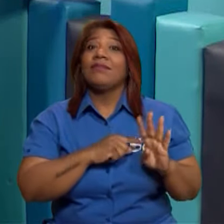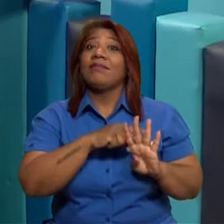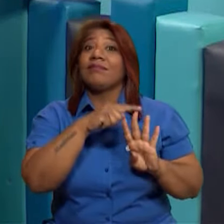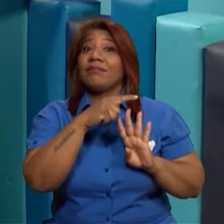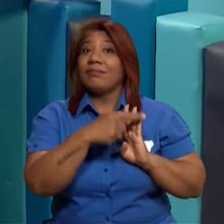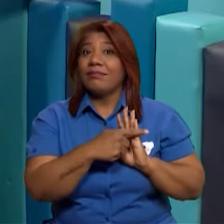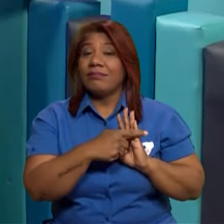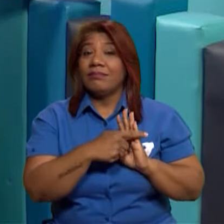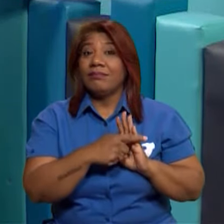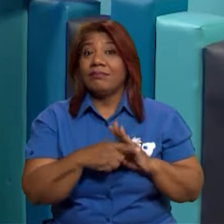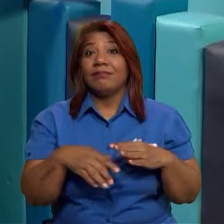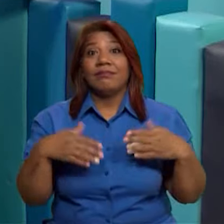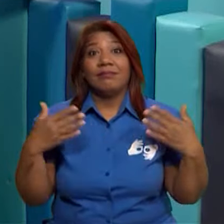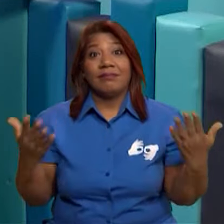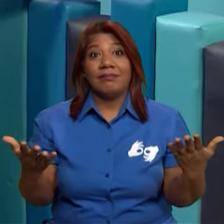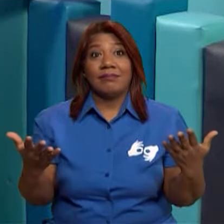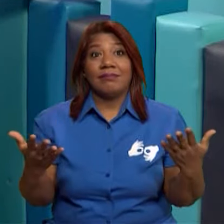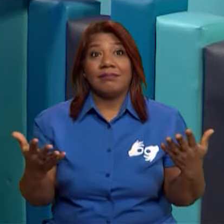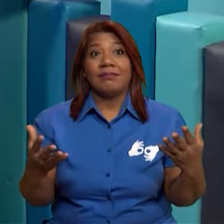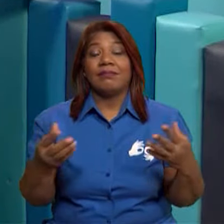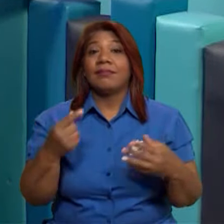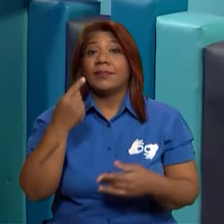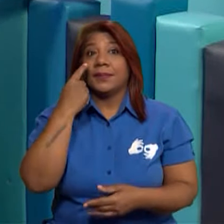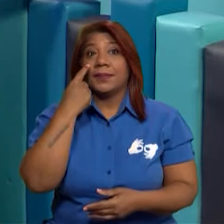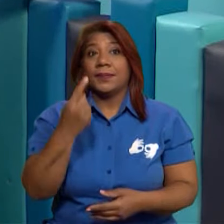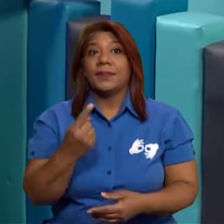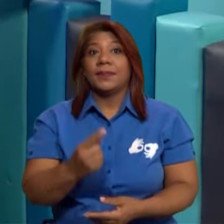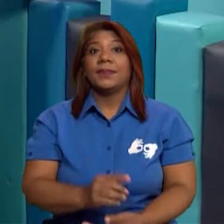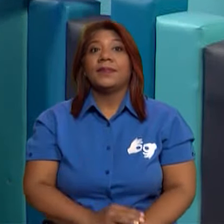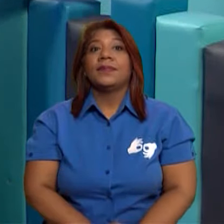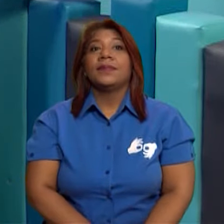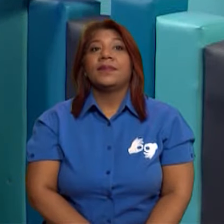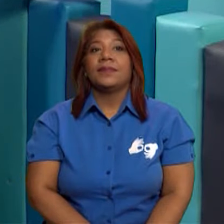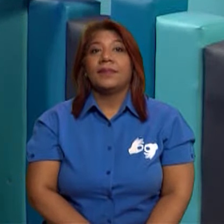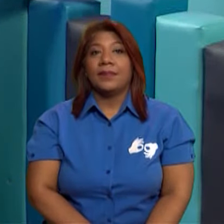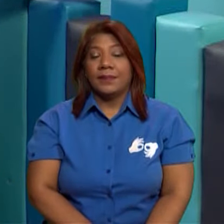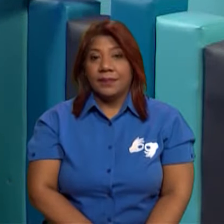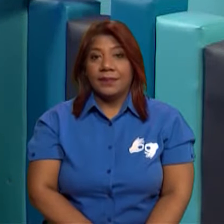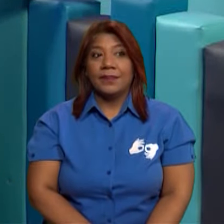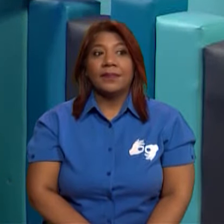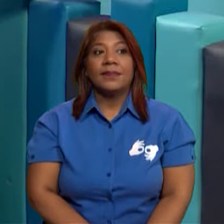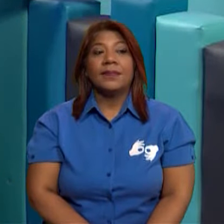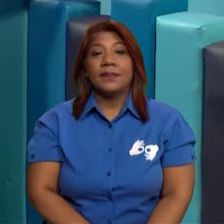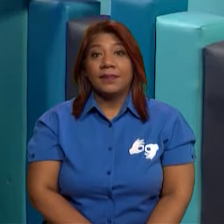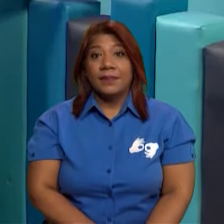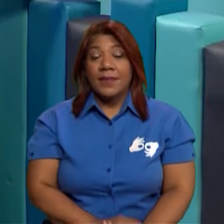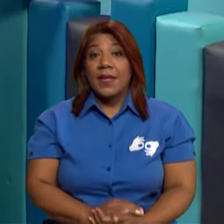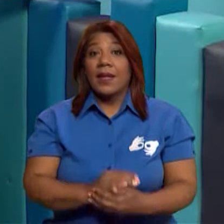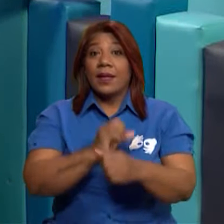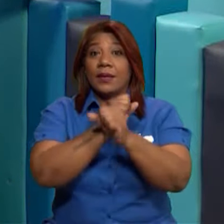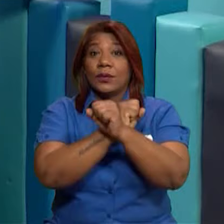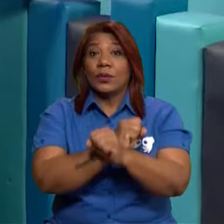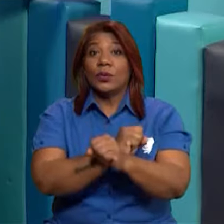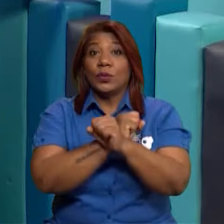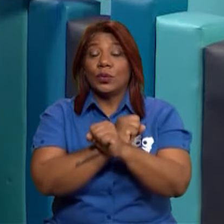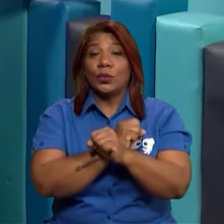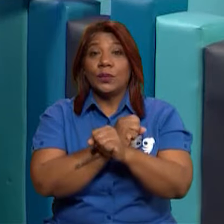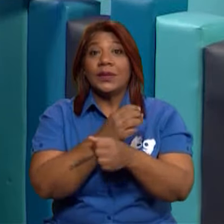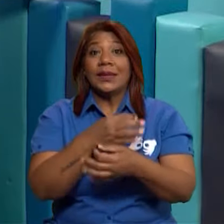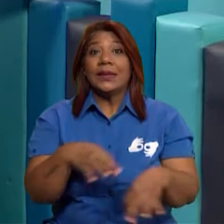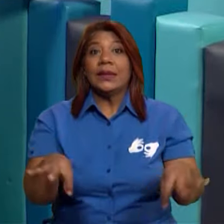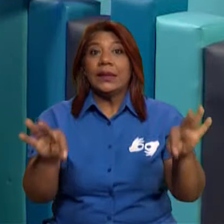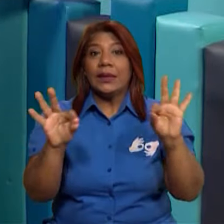saludables encontramos lo siguiente. Algunos hábitos saludables también, muy